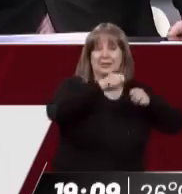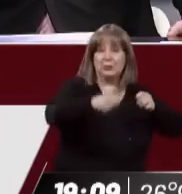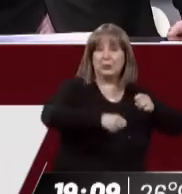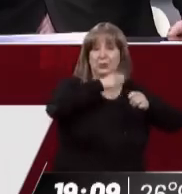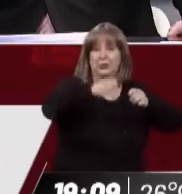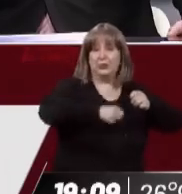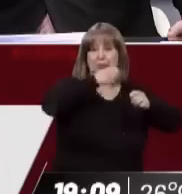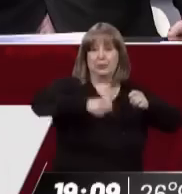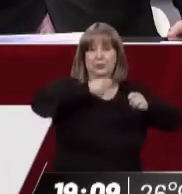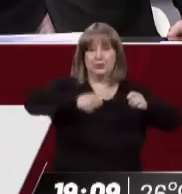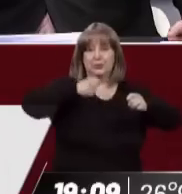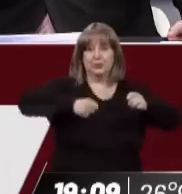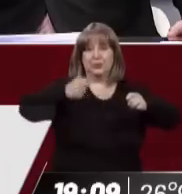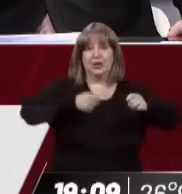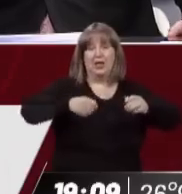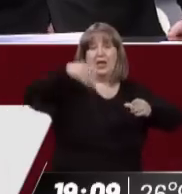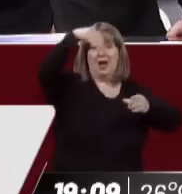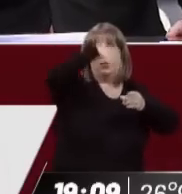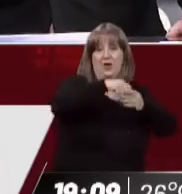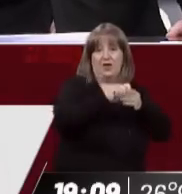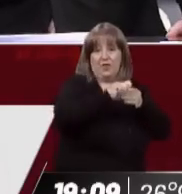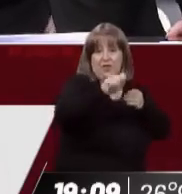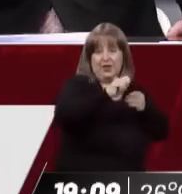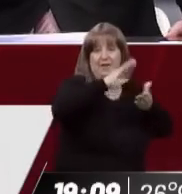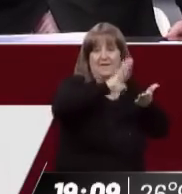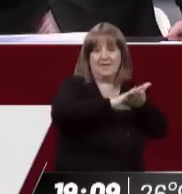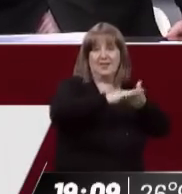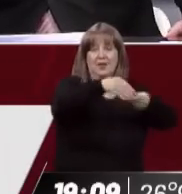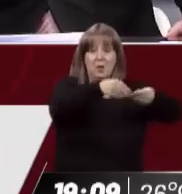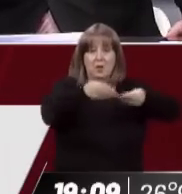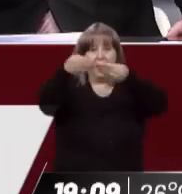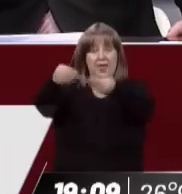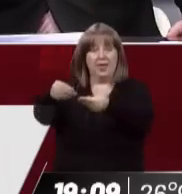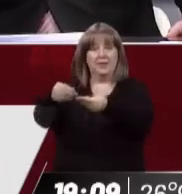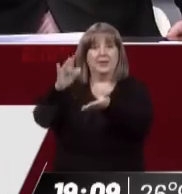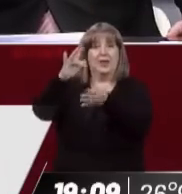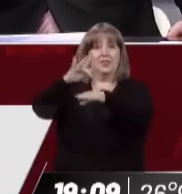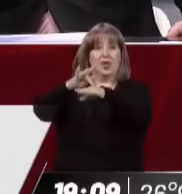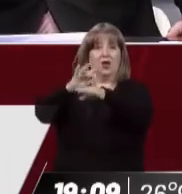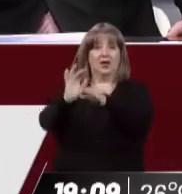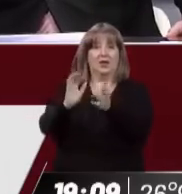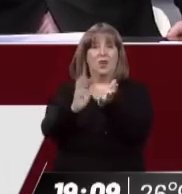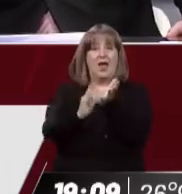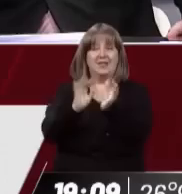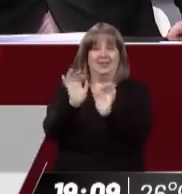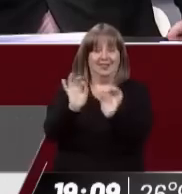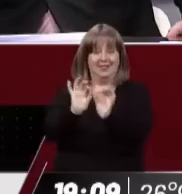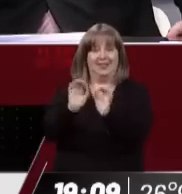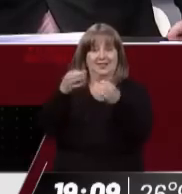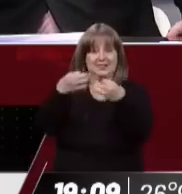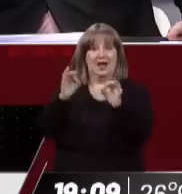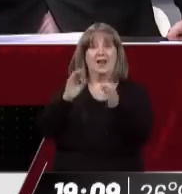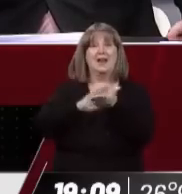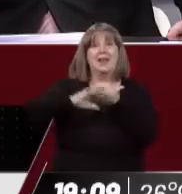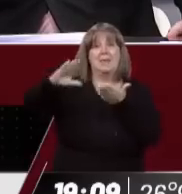en una bolsa esa bolsa exactamente que es especial para este tipo de casos cara